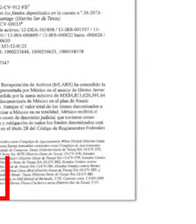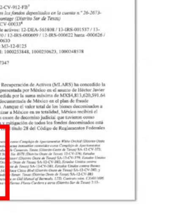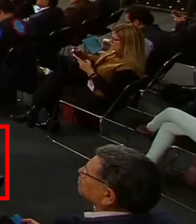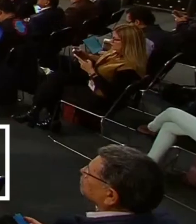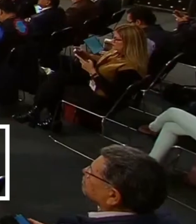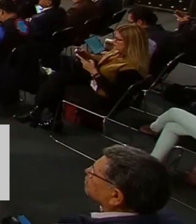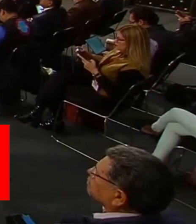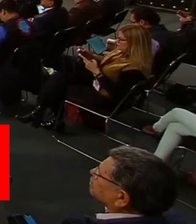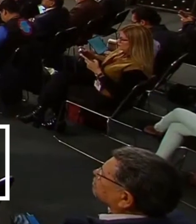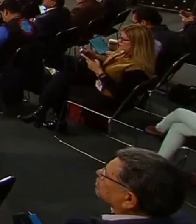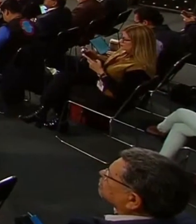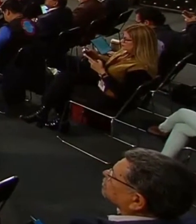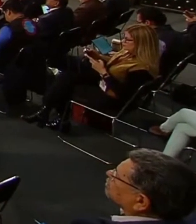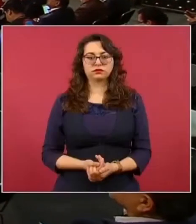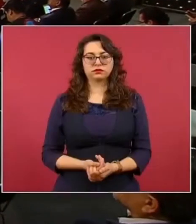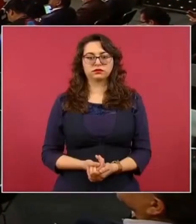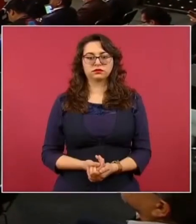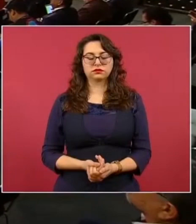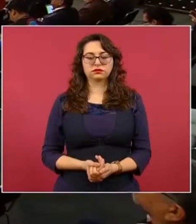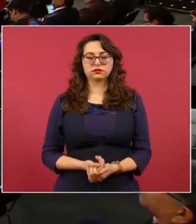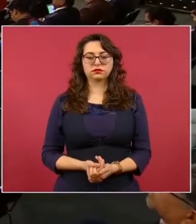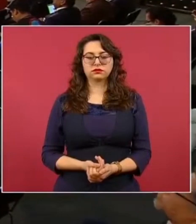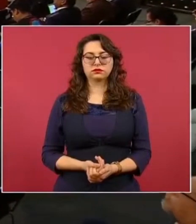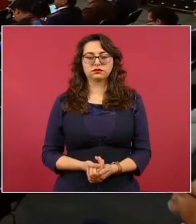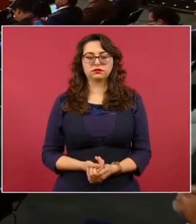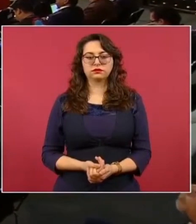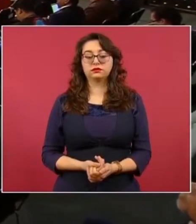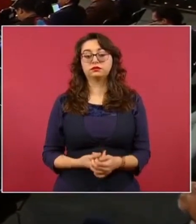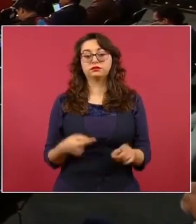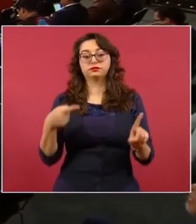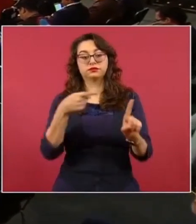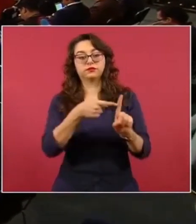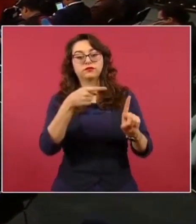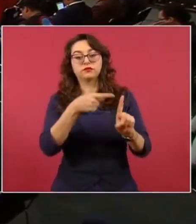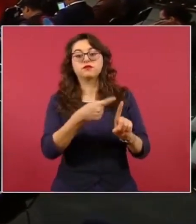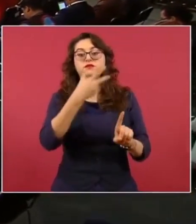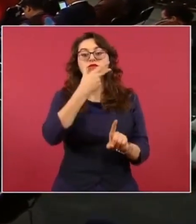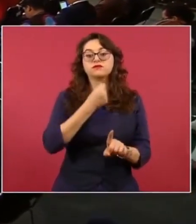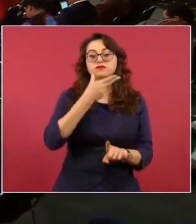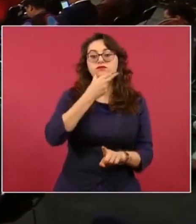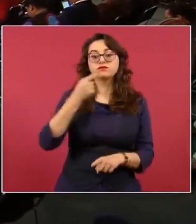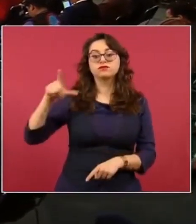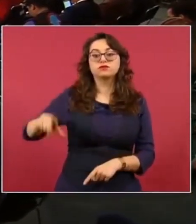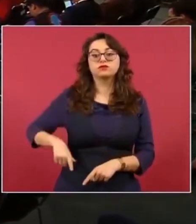y conspiración para transportar dinero